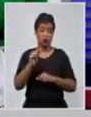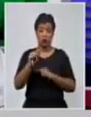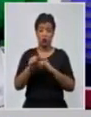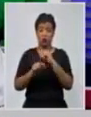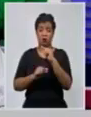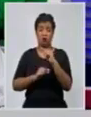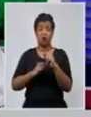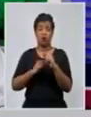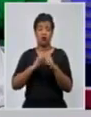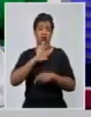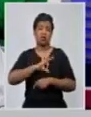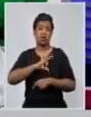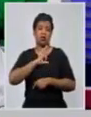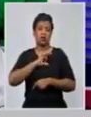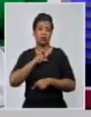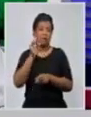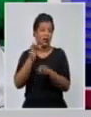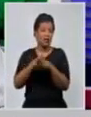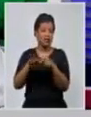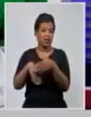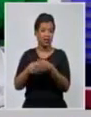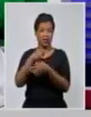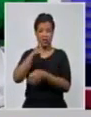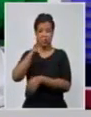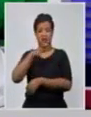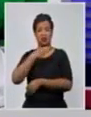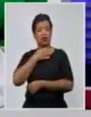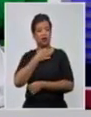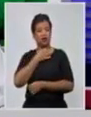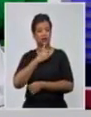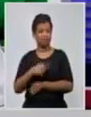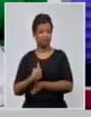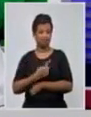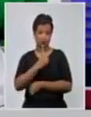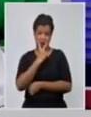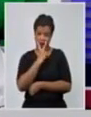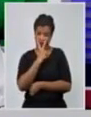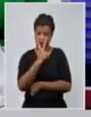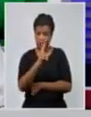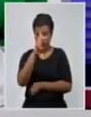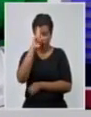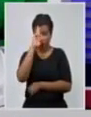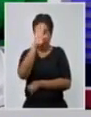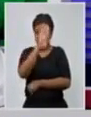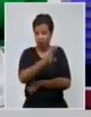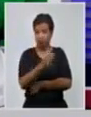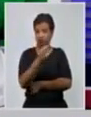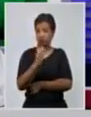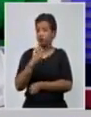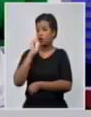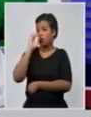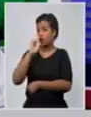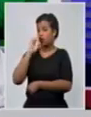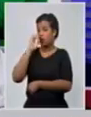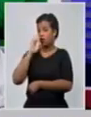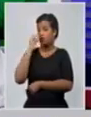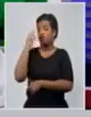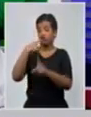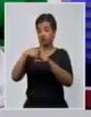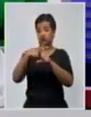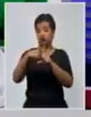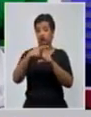desde el día 13 de enero. Se atendió, se ingresó, se diagnosticó mediante el